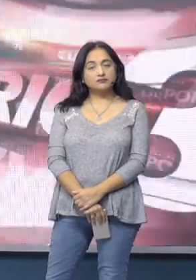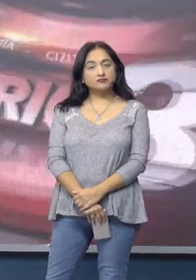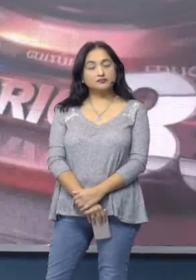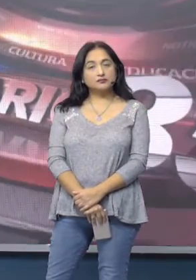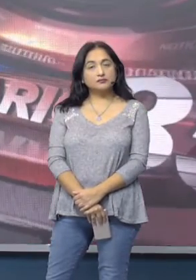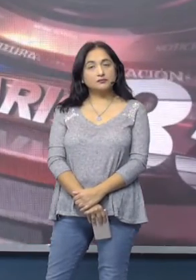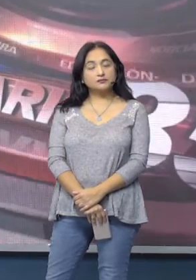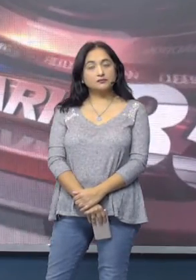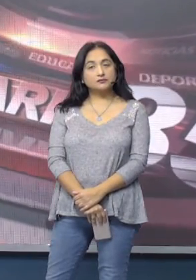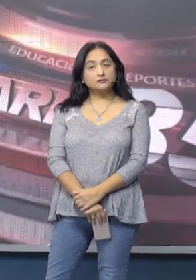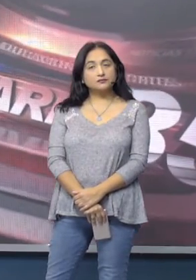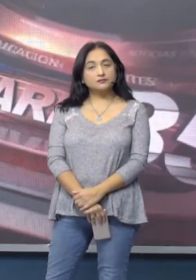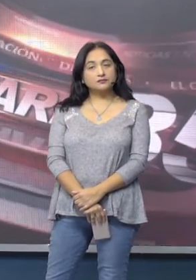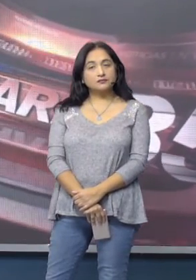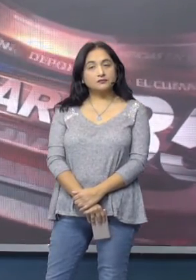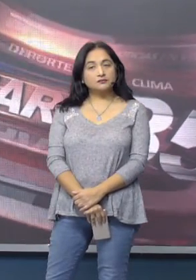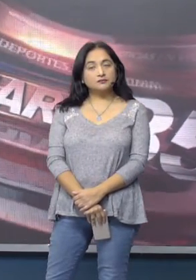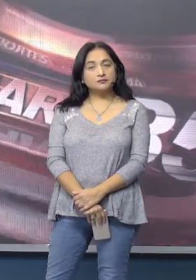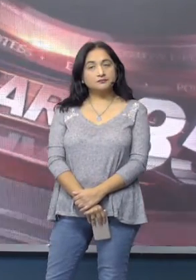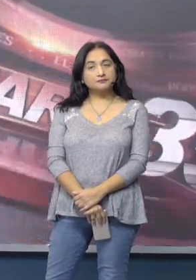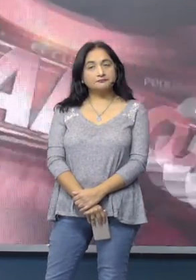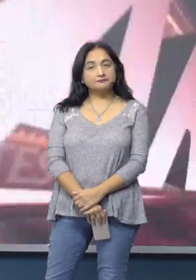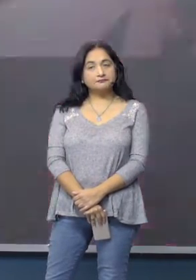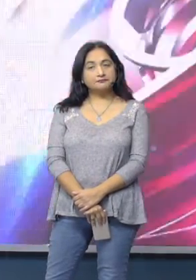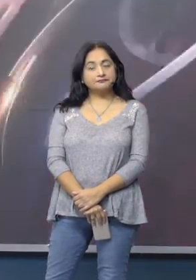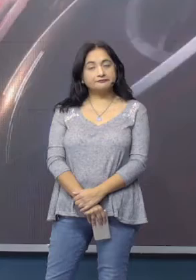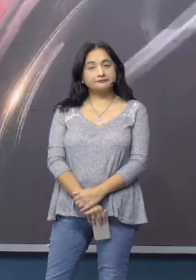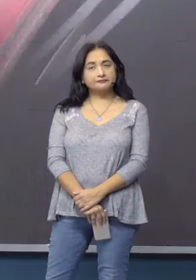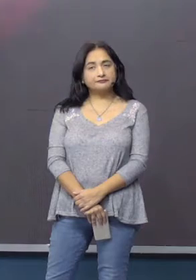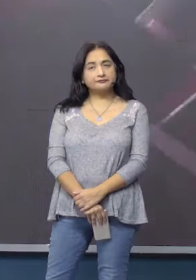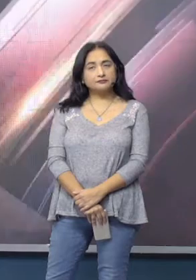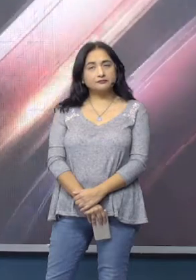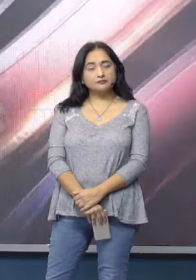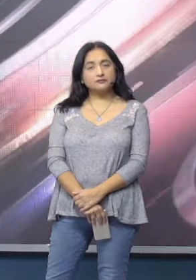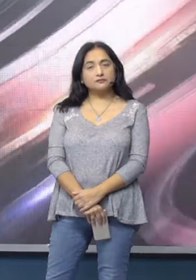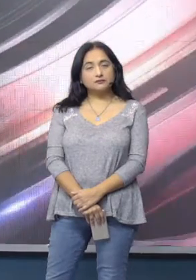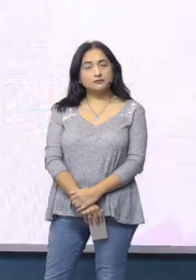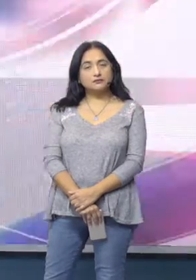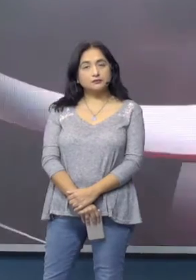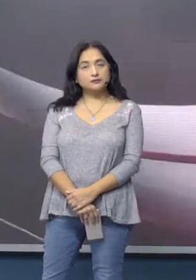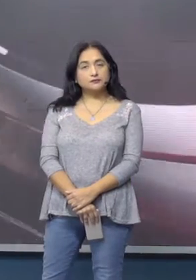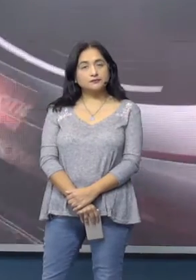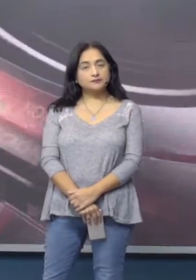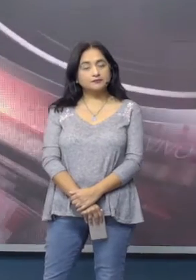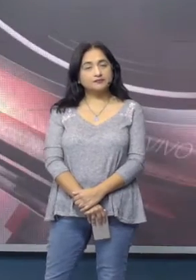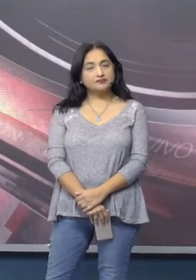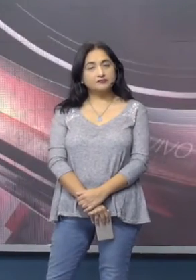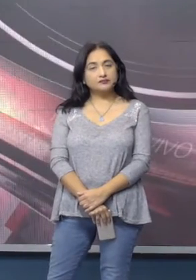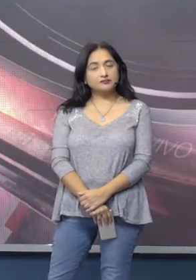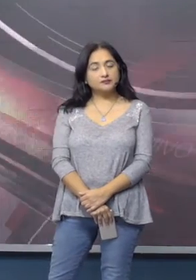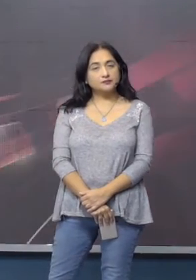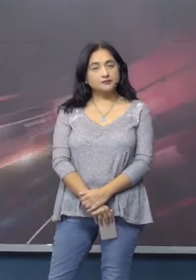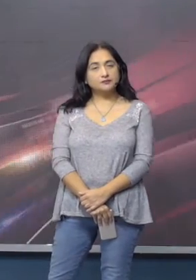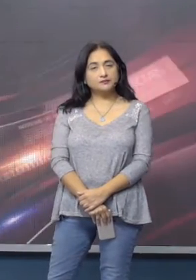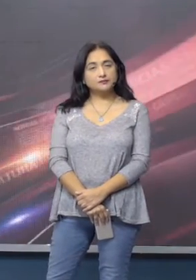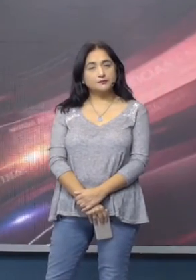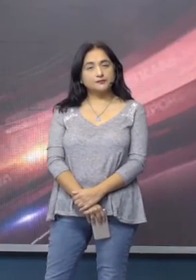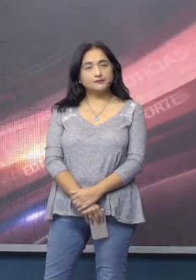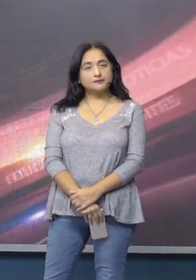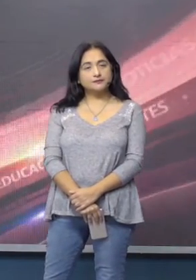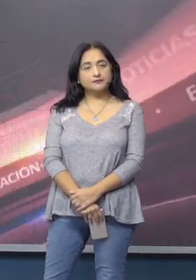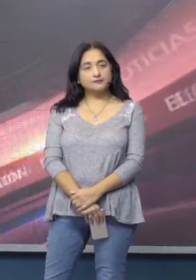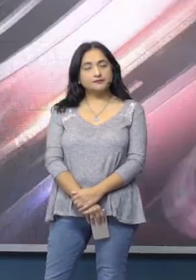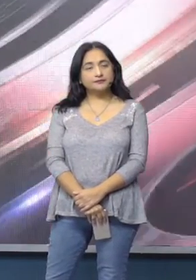extraordinaria que se está percibiendo como aporte del gobierno nacional, que estaba previsto de marzo